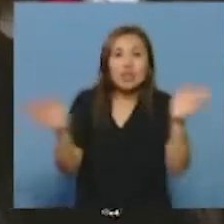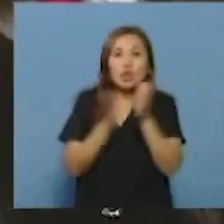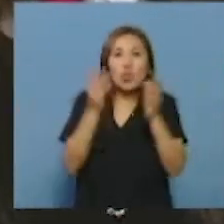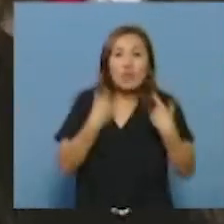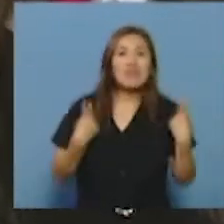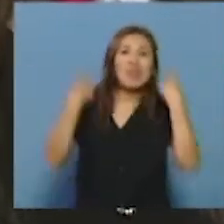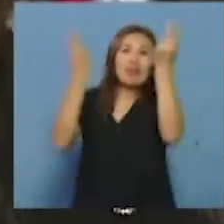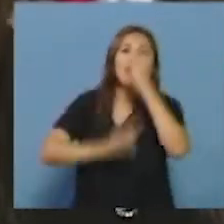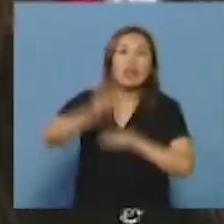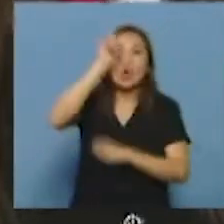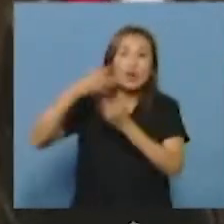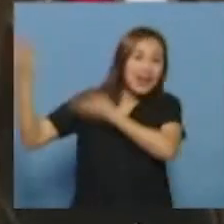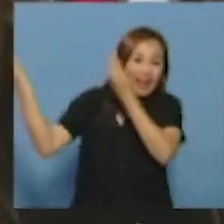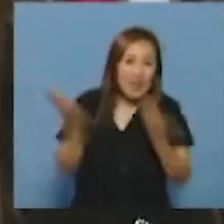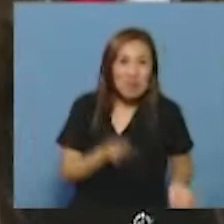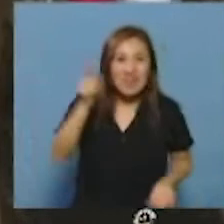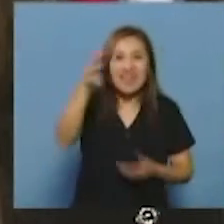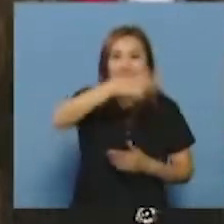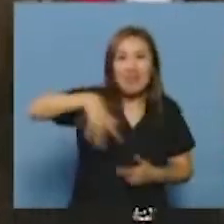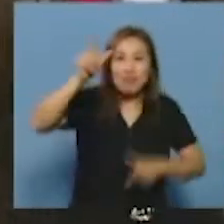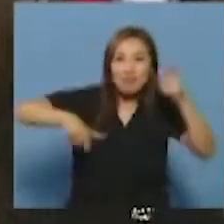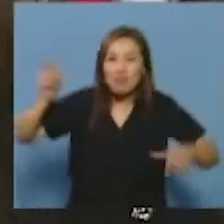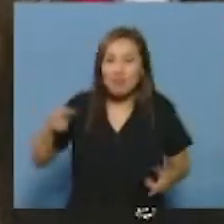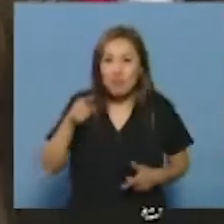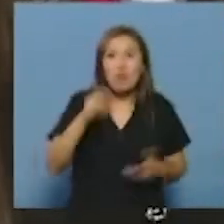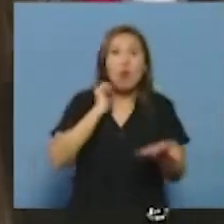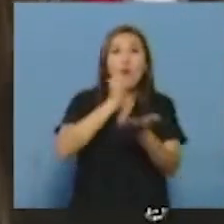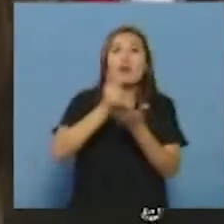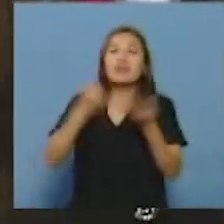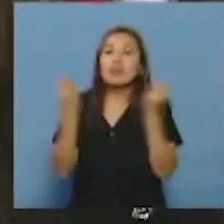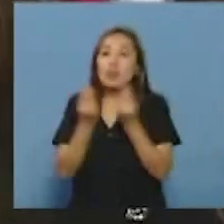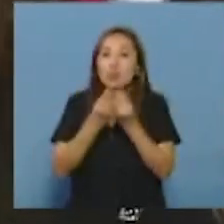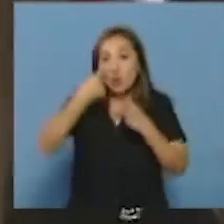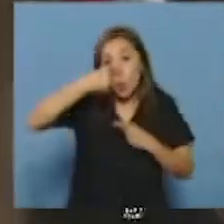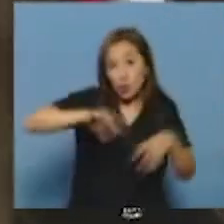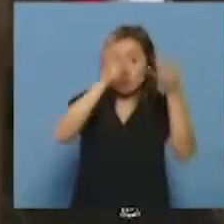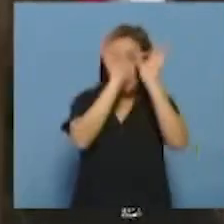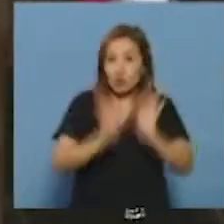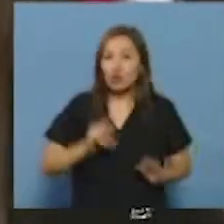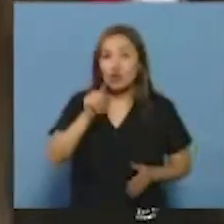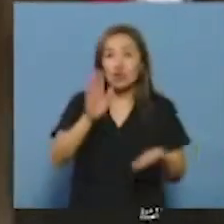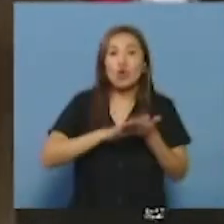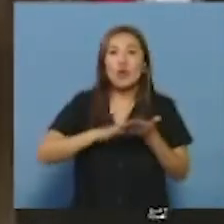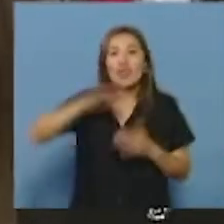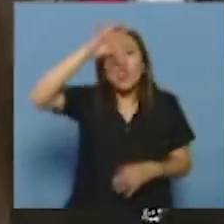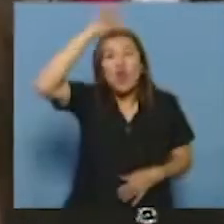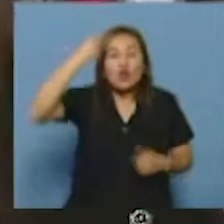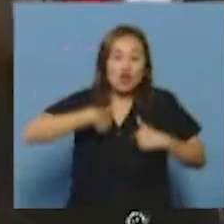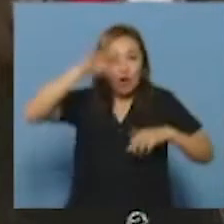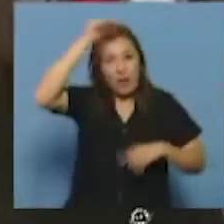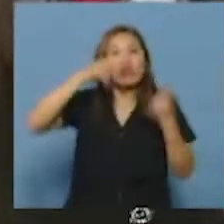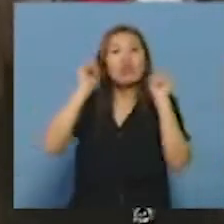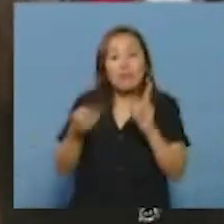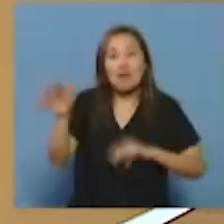¿no? El recibimiento de la comunidad. Así que participé bastante en el último proyecto, más que todo del lado actoral y del lado musical,